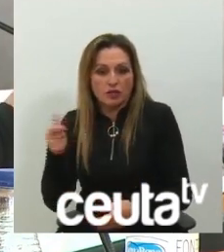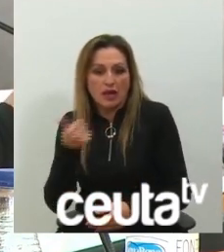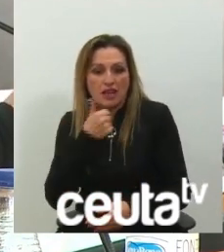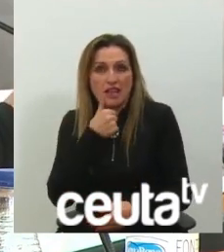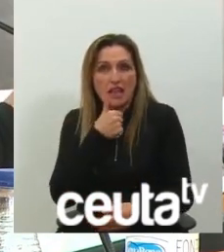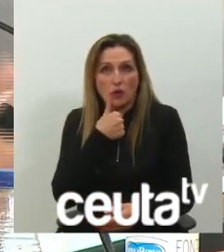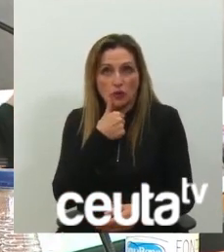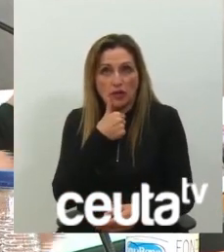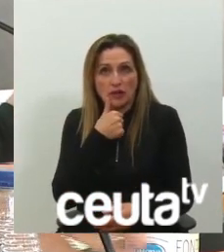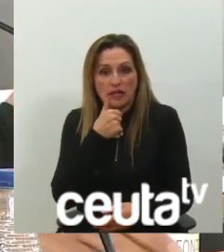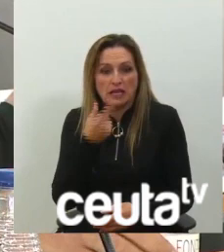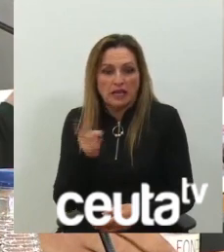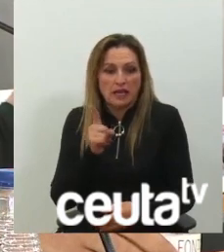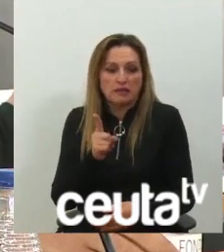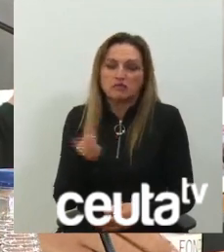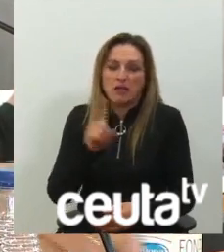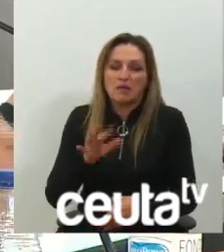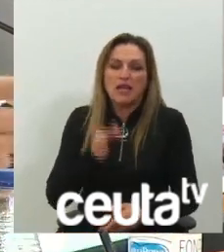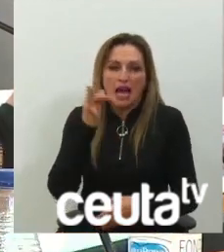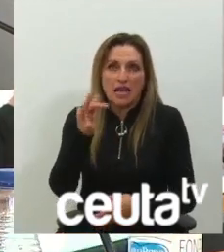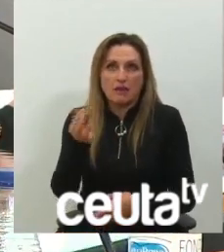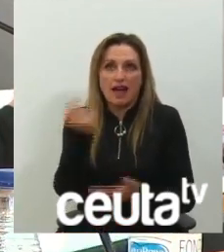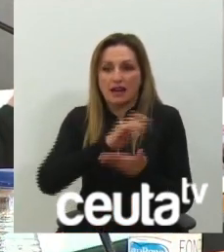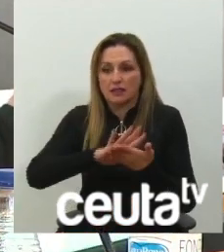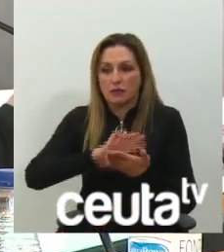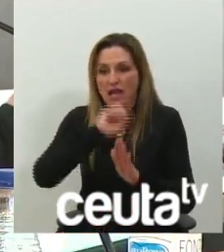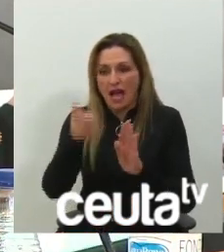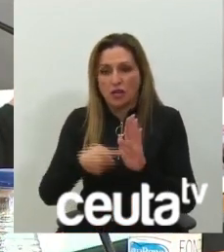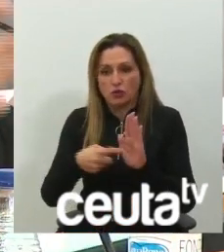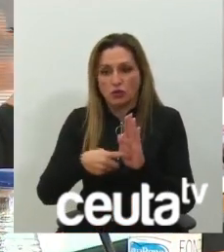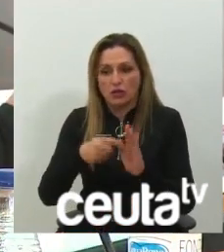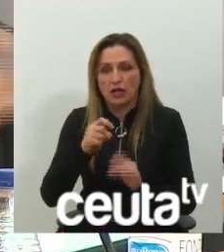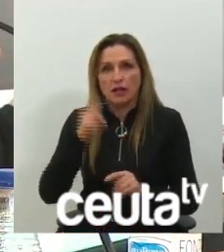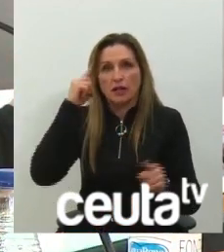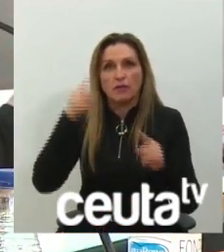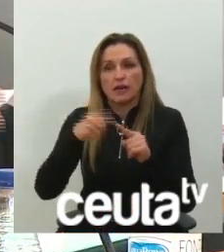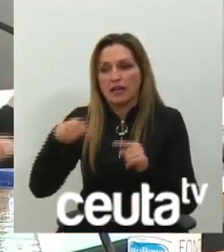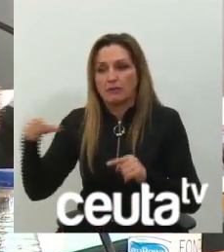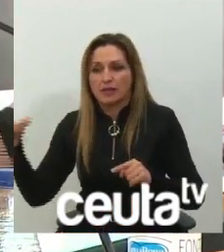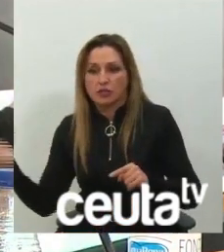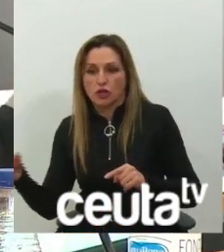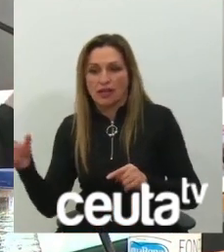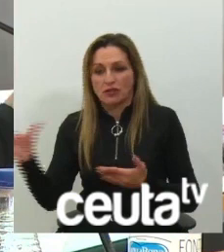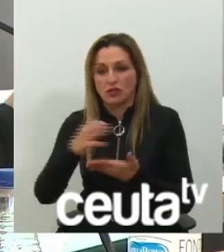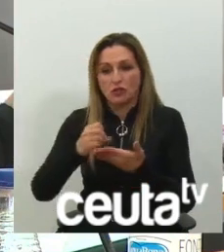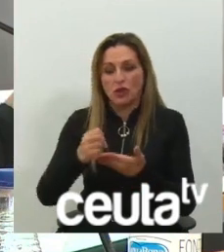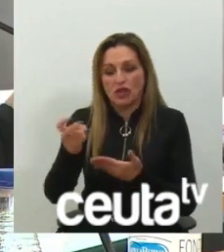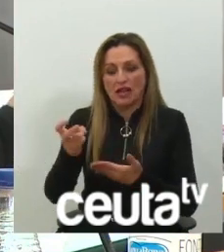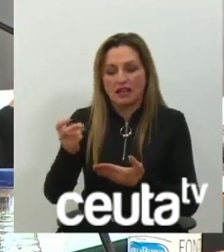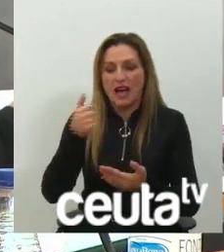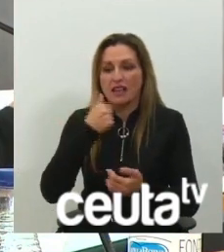para encima pretender esa gratuidad absoluta para que todo el mundo pueda venir a ceuta de forma gratuita sería verdaderamente